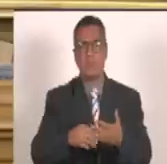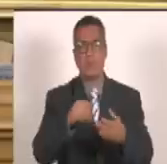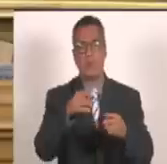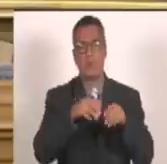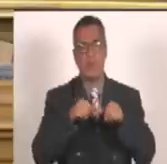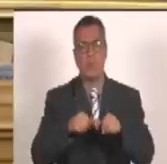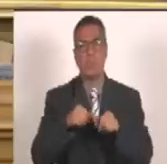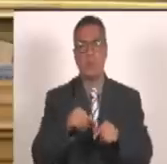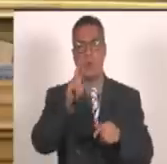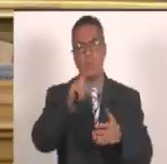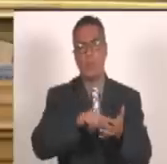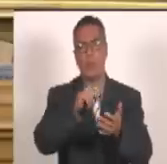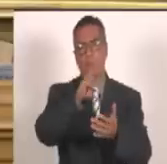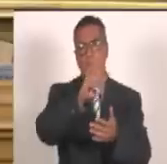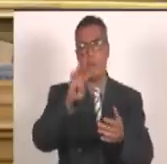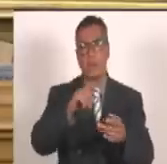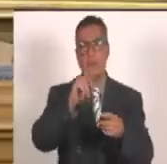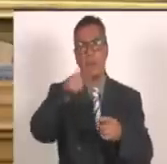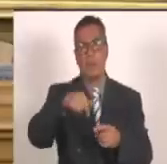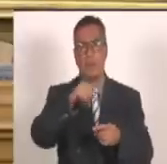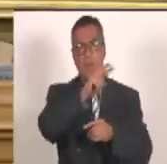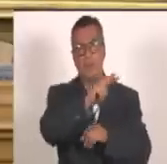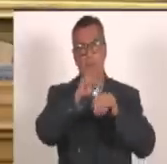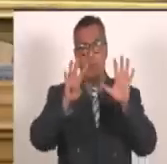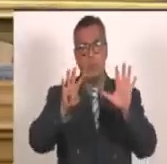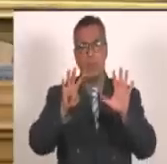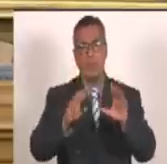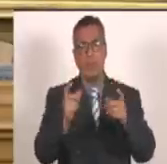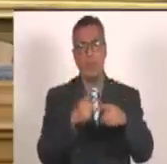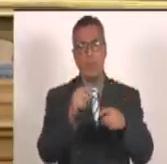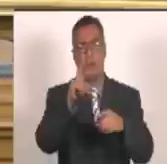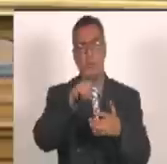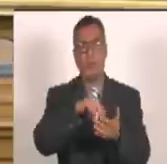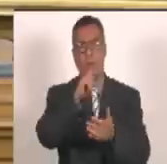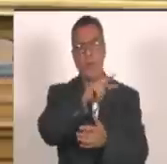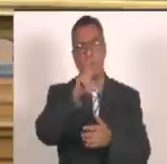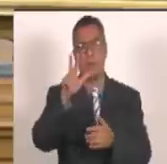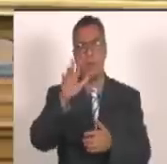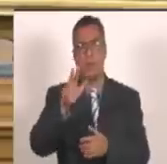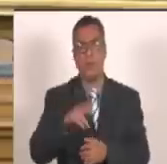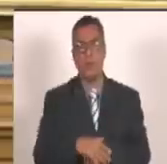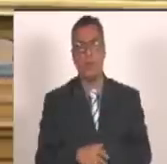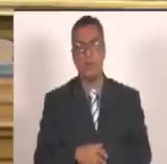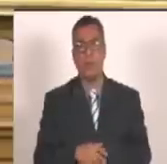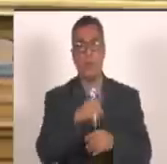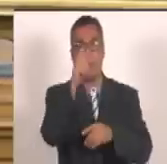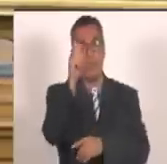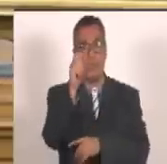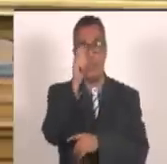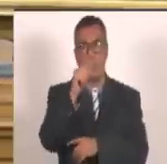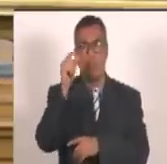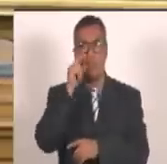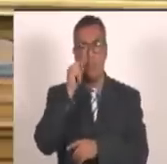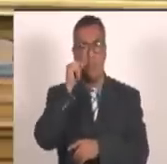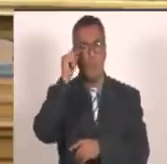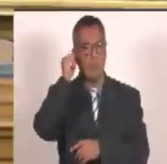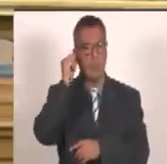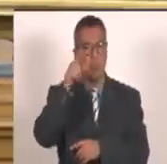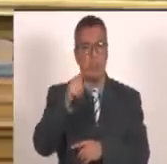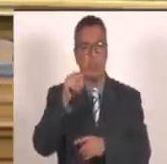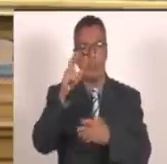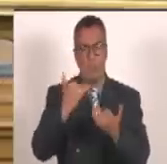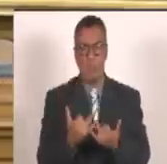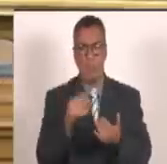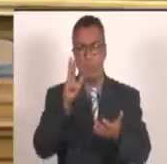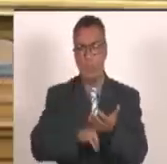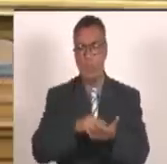sesiones permanentes del 24 y 29 de agosto de 2023. Las honorables diputadas y los honorables diputados que estén a